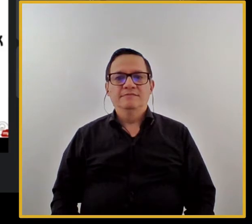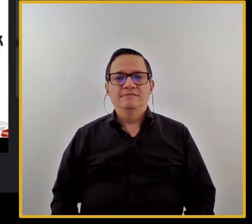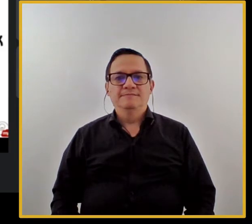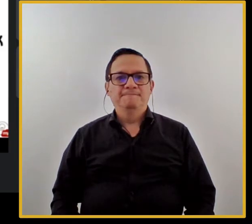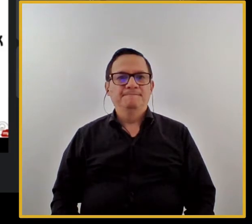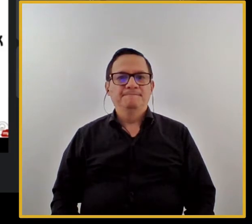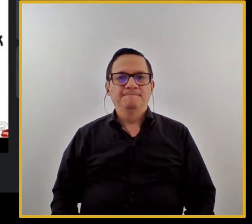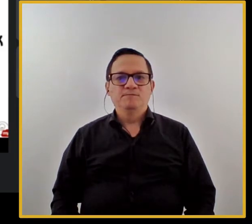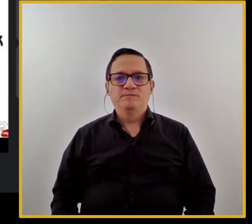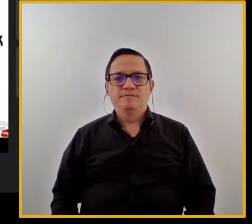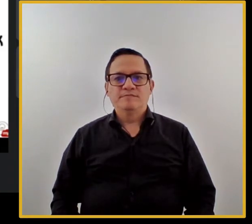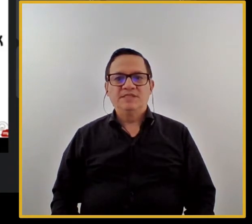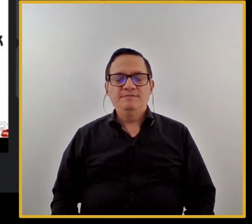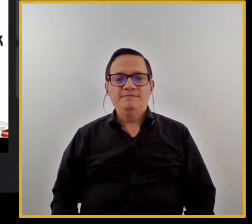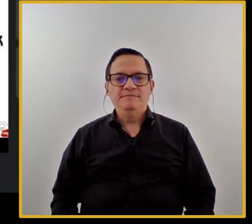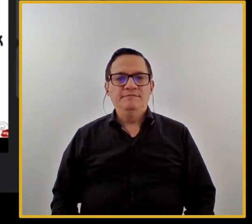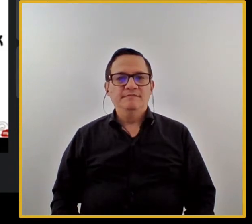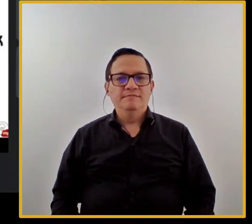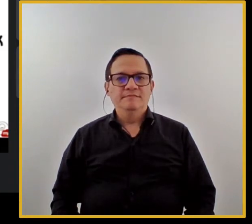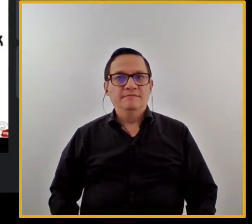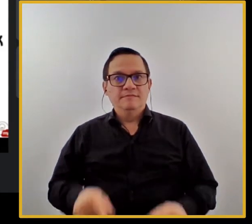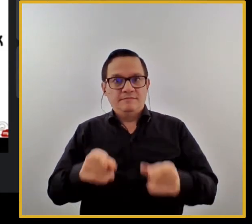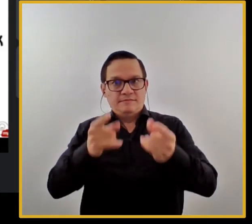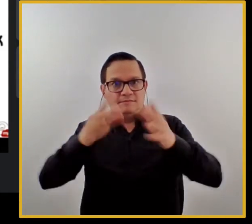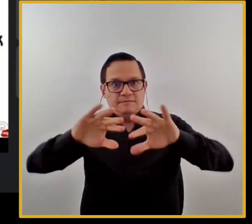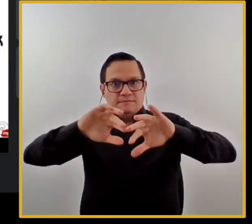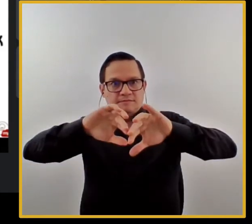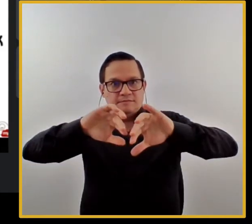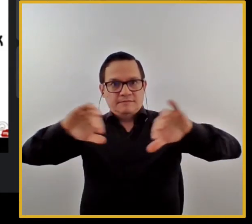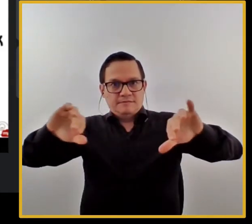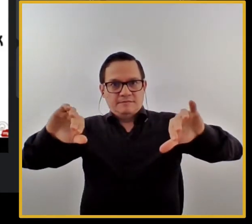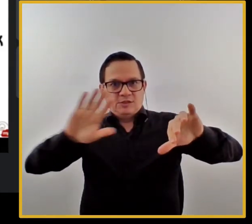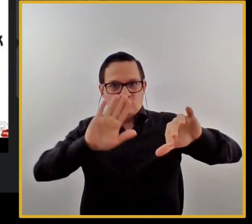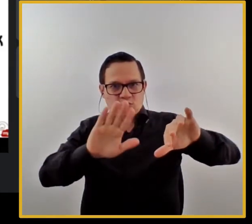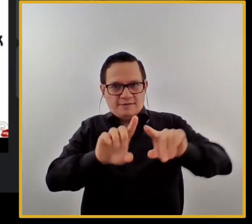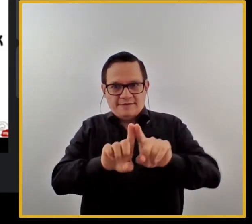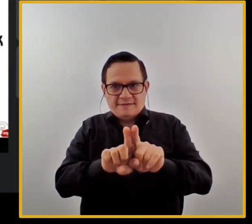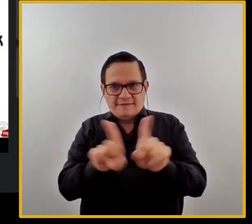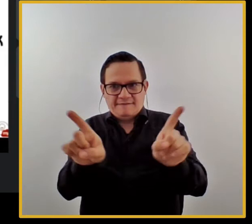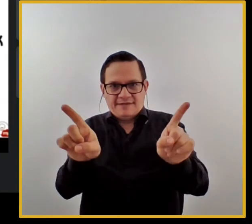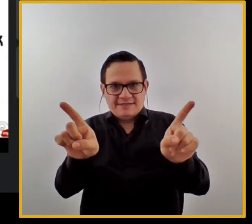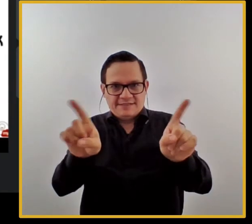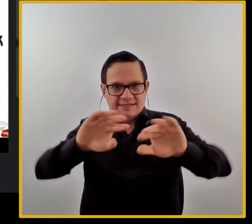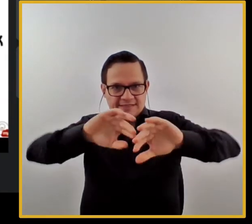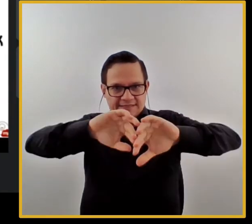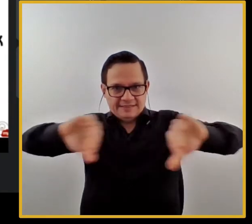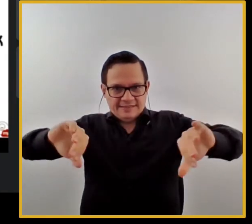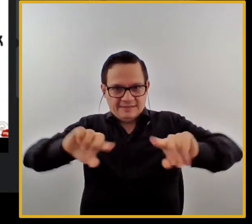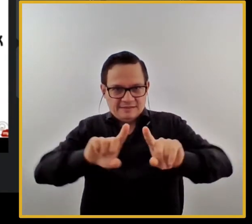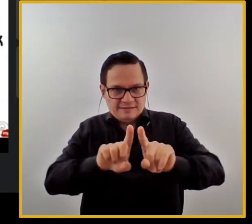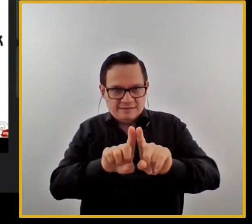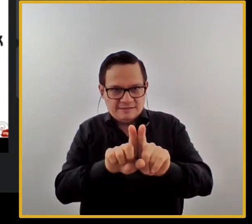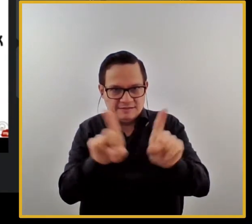Entonces, al hacer esa separación de los diferenciales, ¿cierto? Esto lo